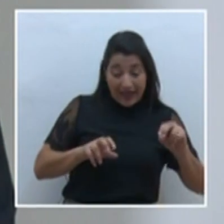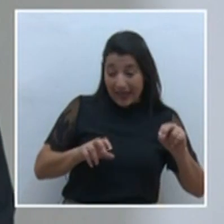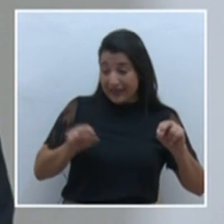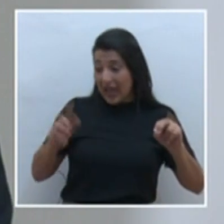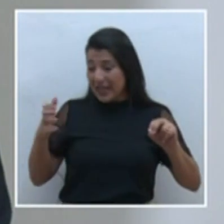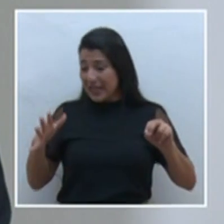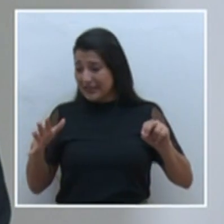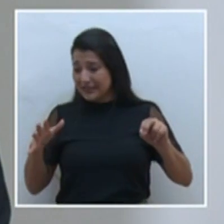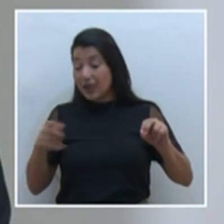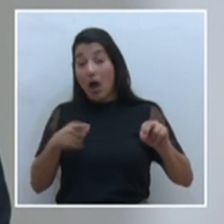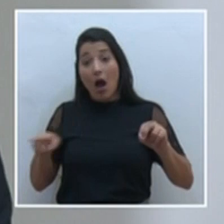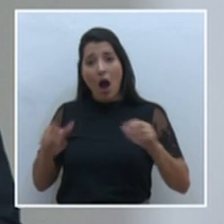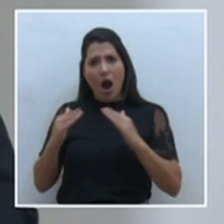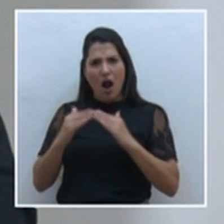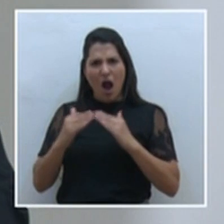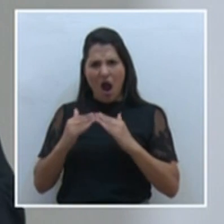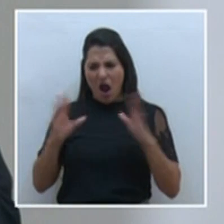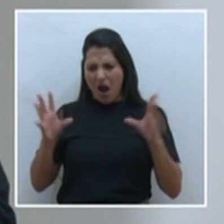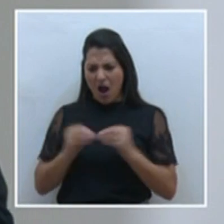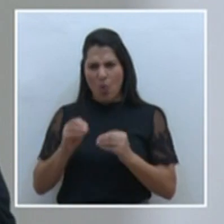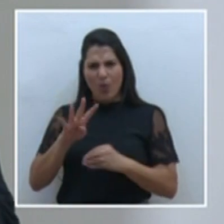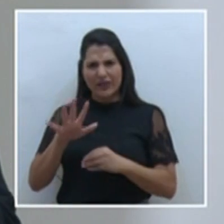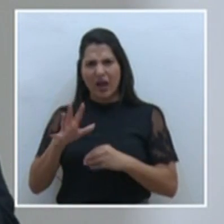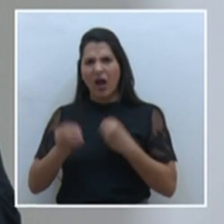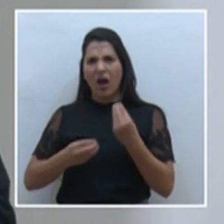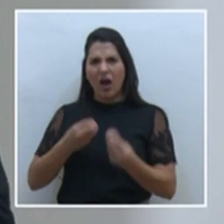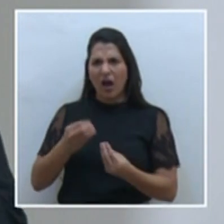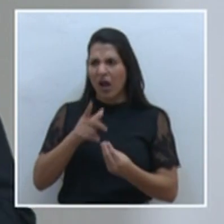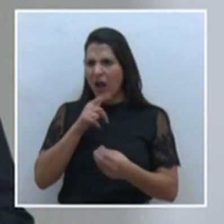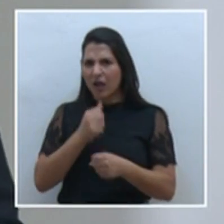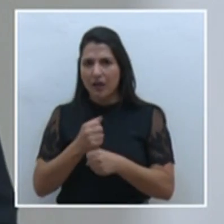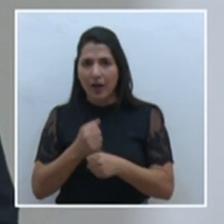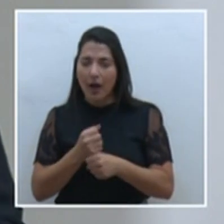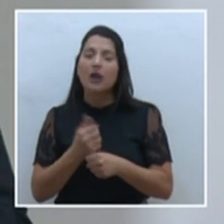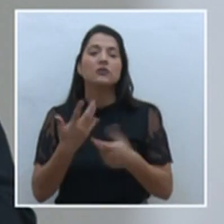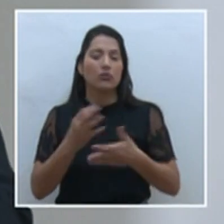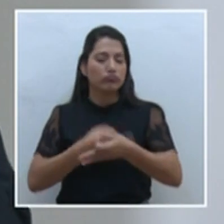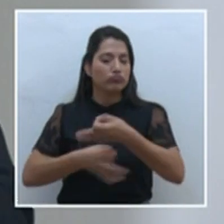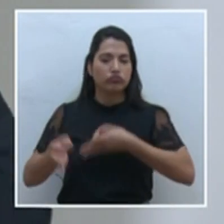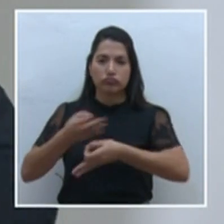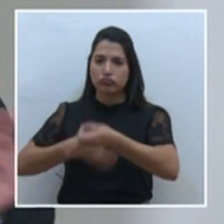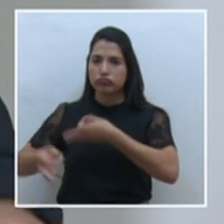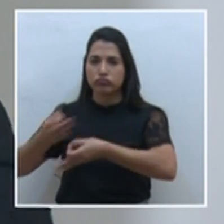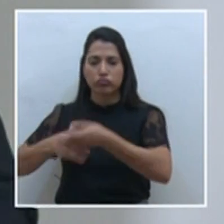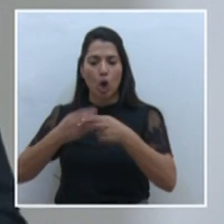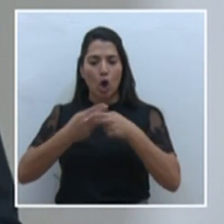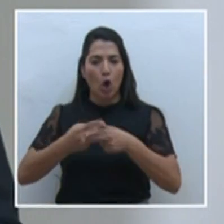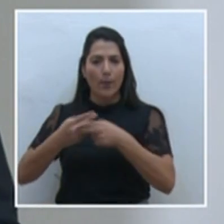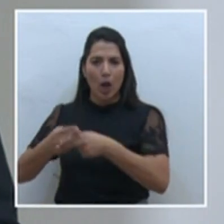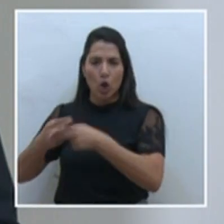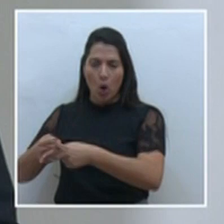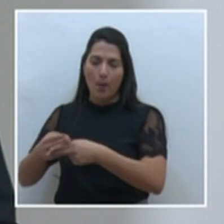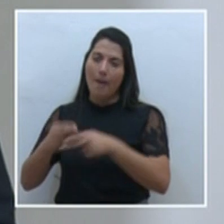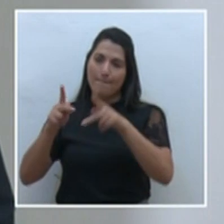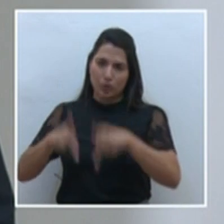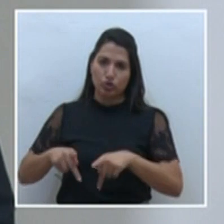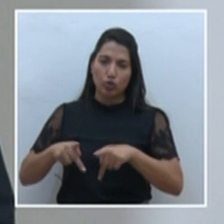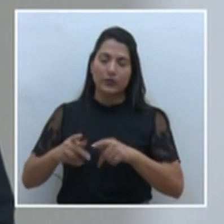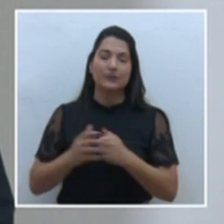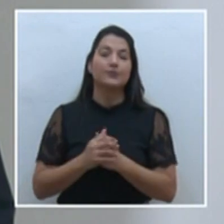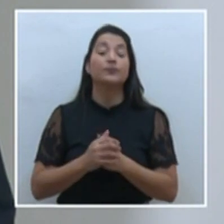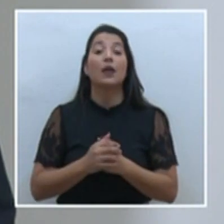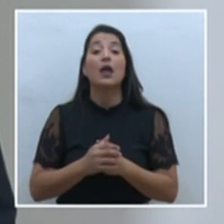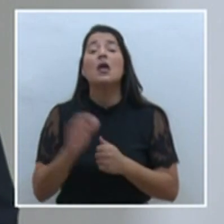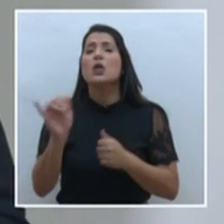su funcionamiento normal. Igual esta situación se presentó ayer en el Hospital de Grecia. Hubo un paciente que estaba por quemaduras,